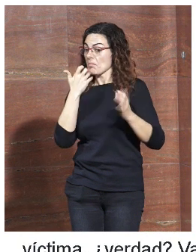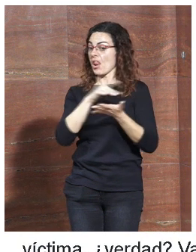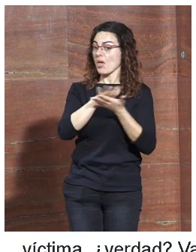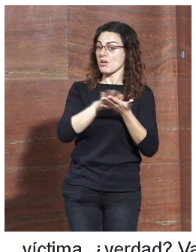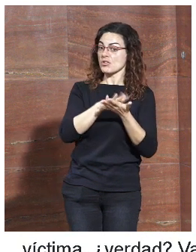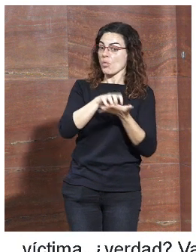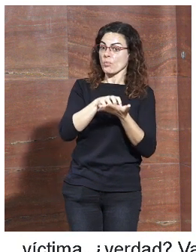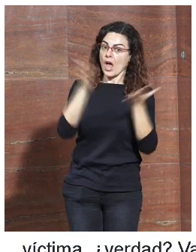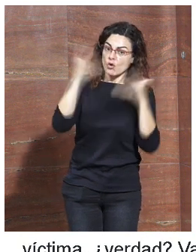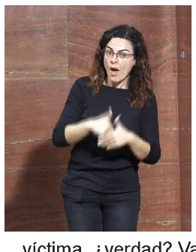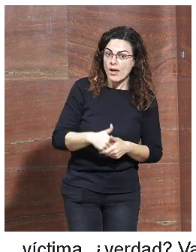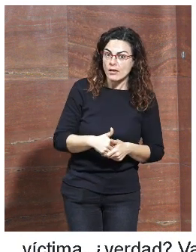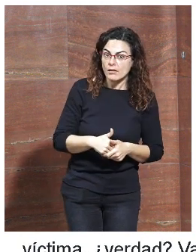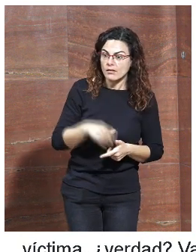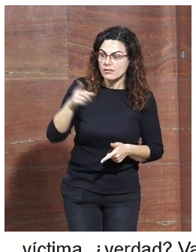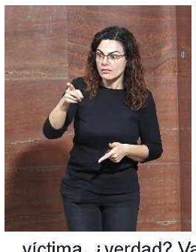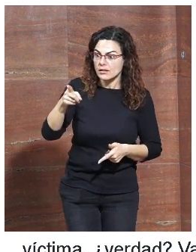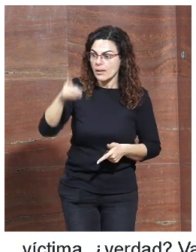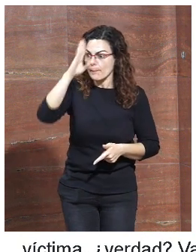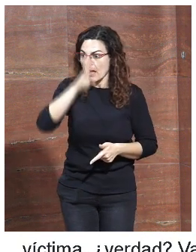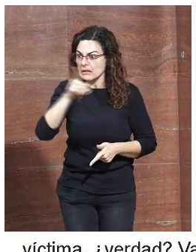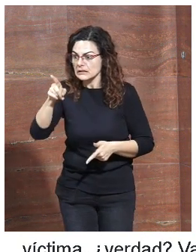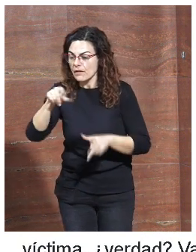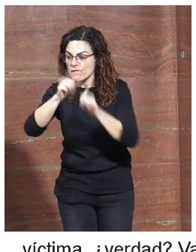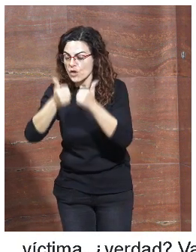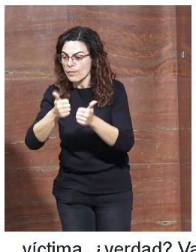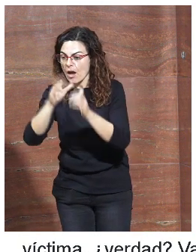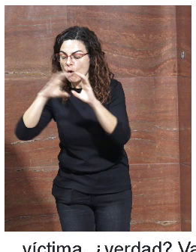¿verdad? Porque las cuestionamos a ellas.